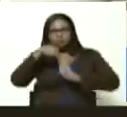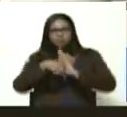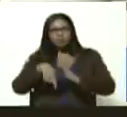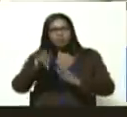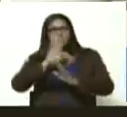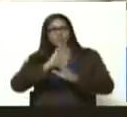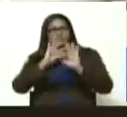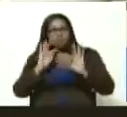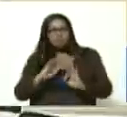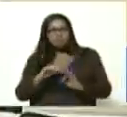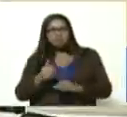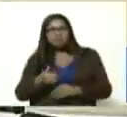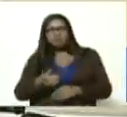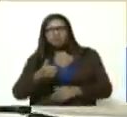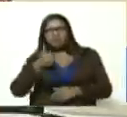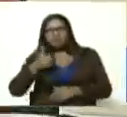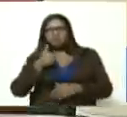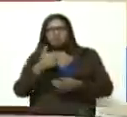sea quien sea